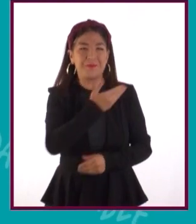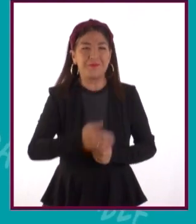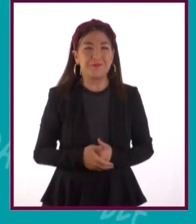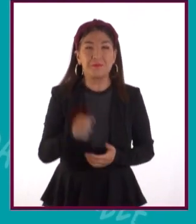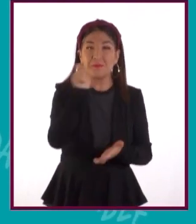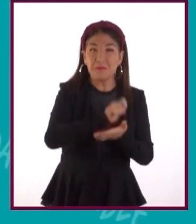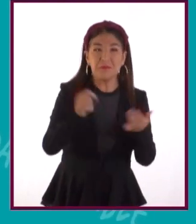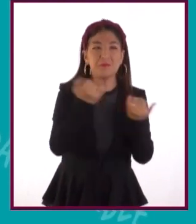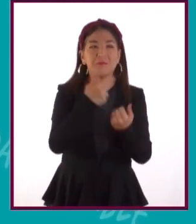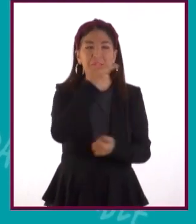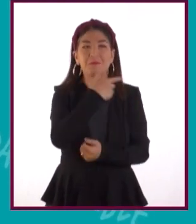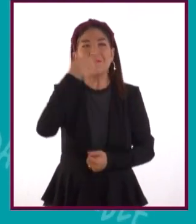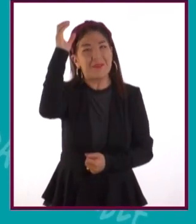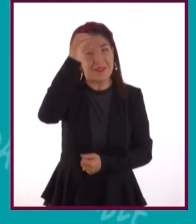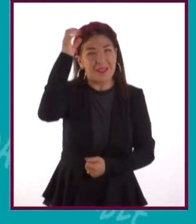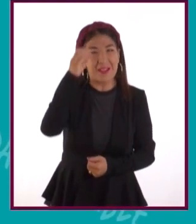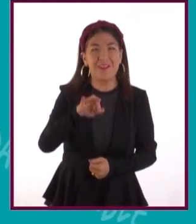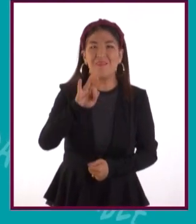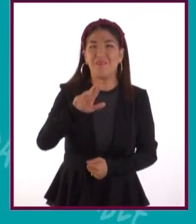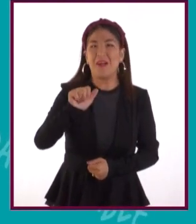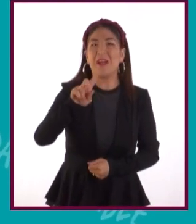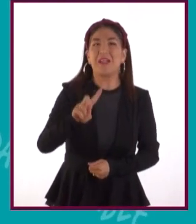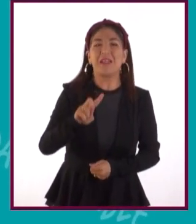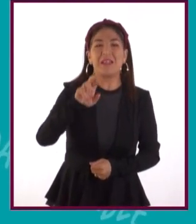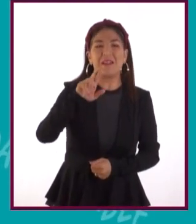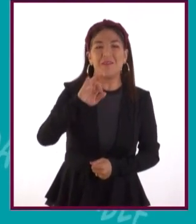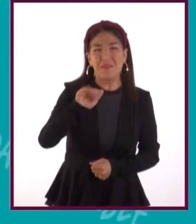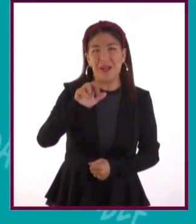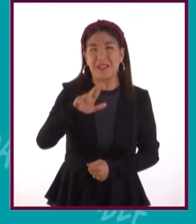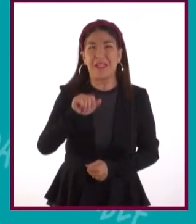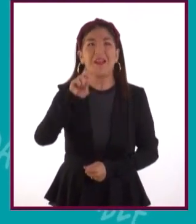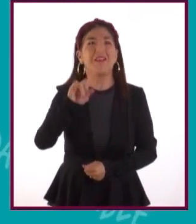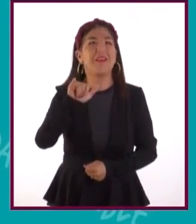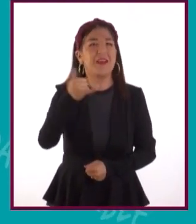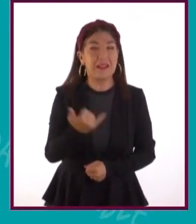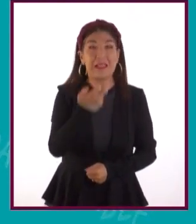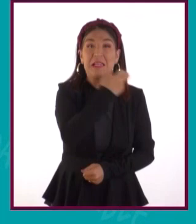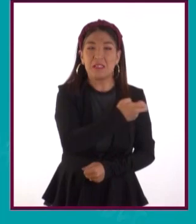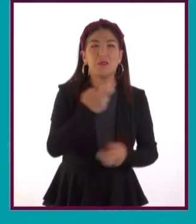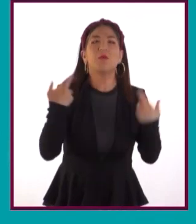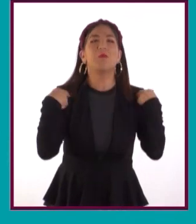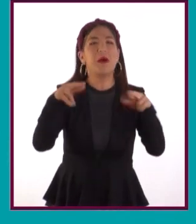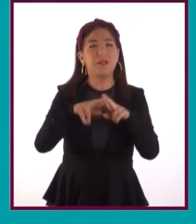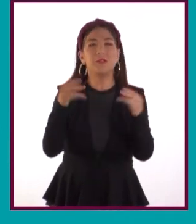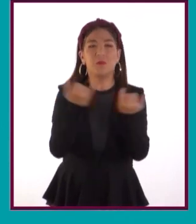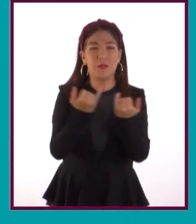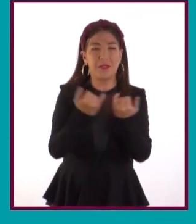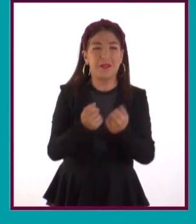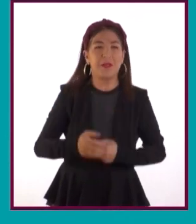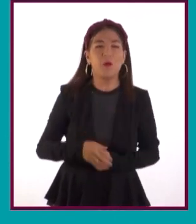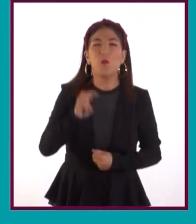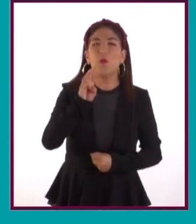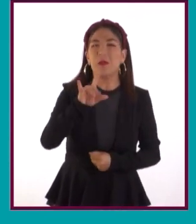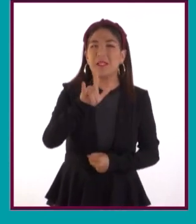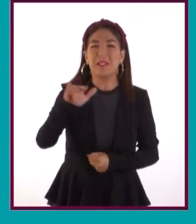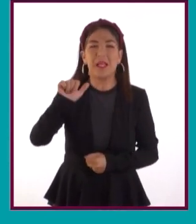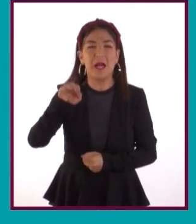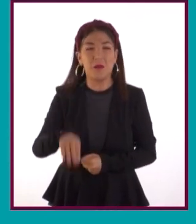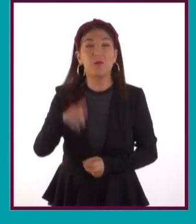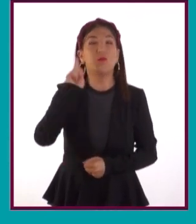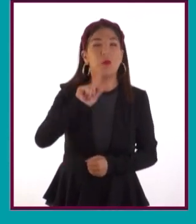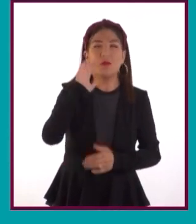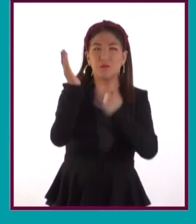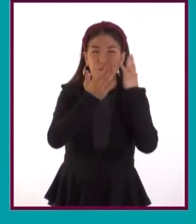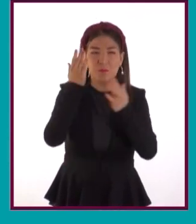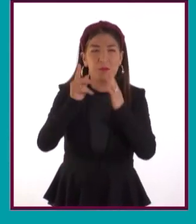escritor Charles Dickens o al científico Michael Faraday. Además, tuvo de profesores al clérigo William